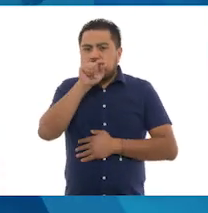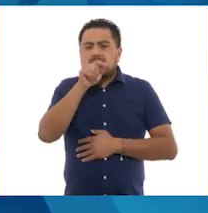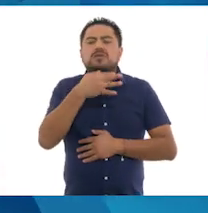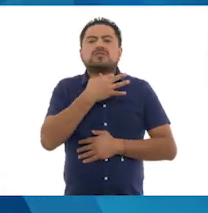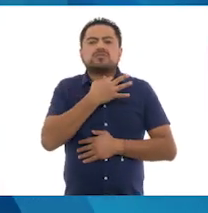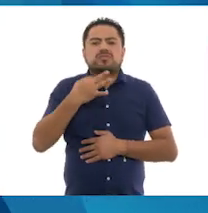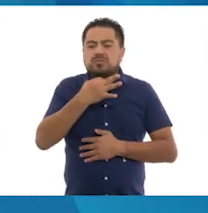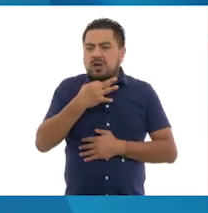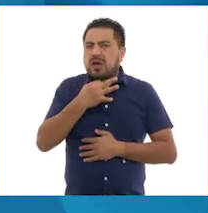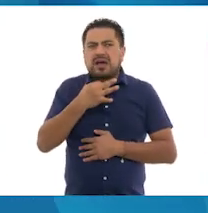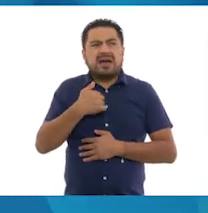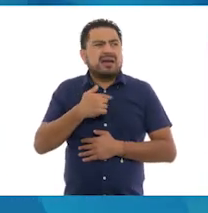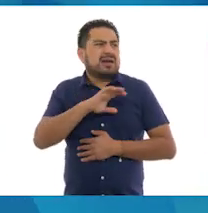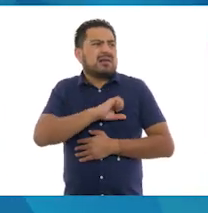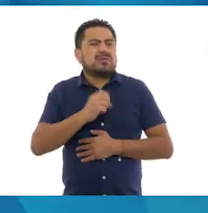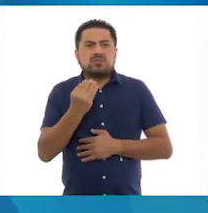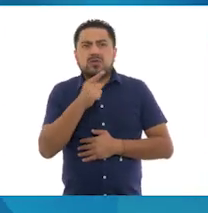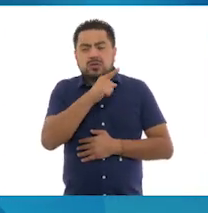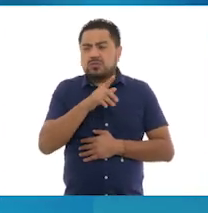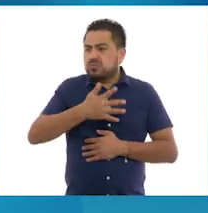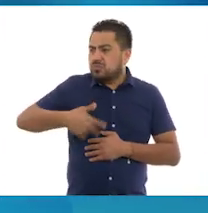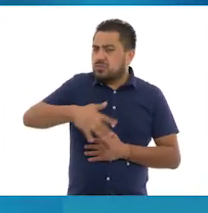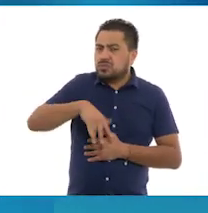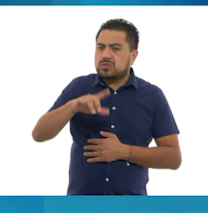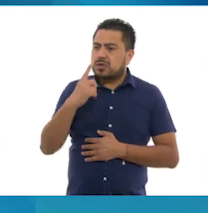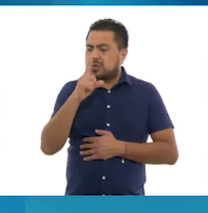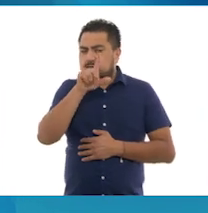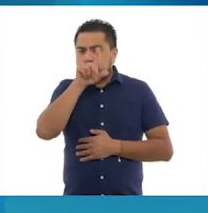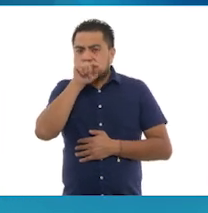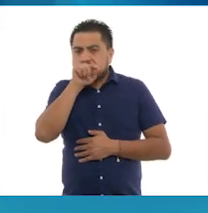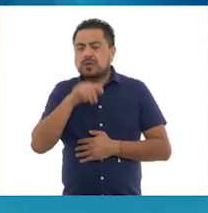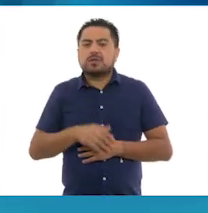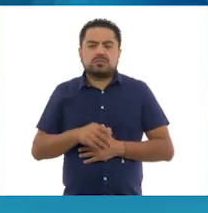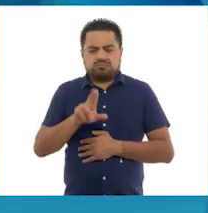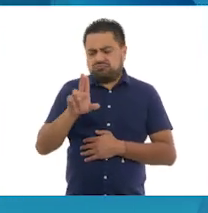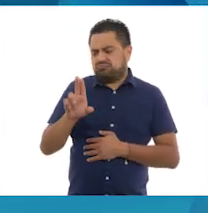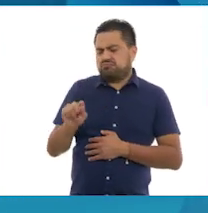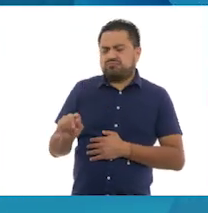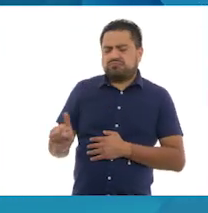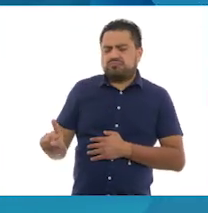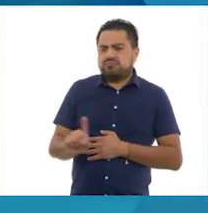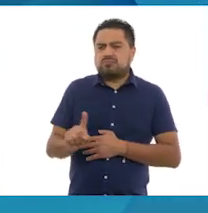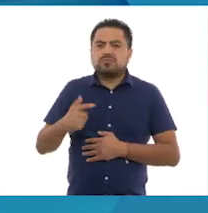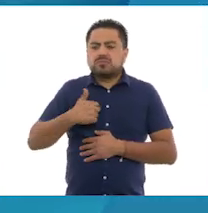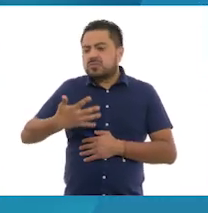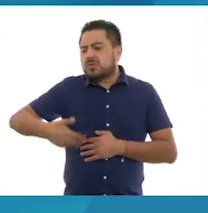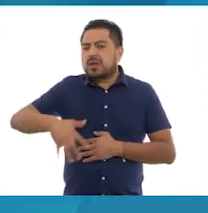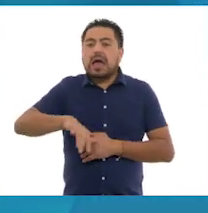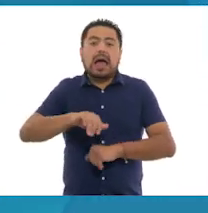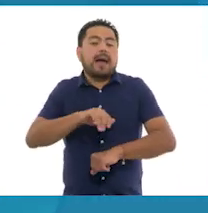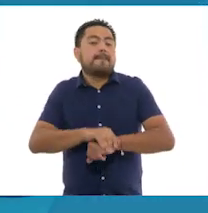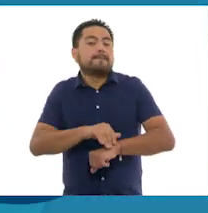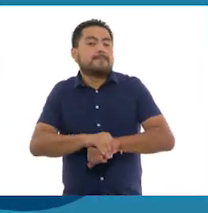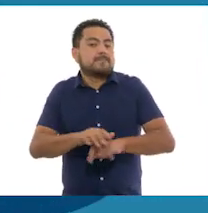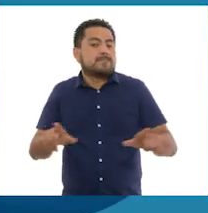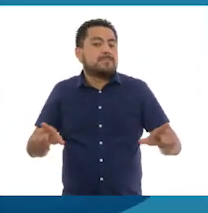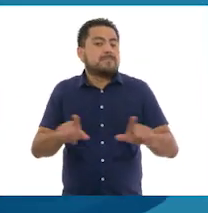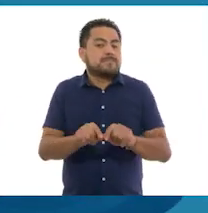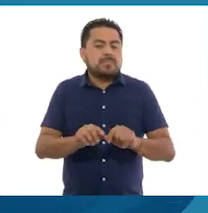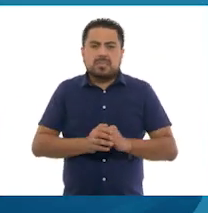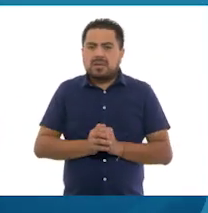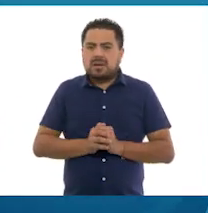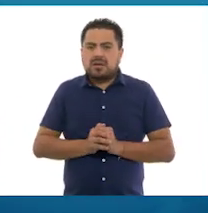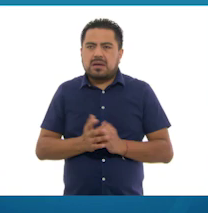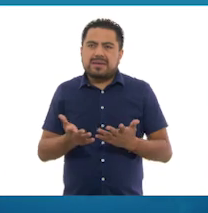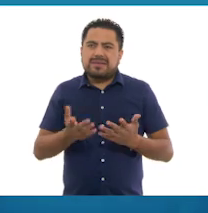las gallinas. ¿Y tú buscas gallinas? No, dijo el principito. Yo busco amigos. Ay, ¿a